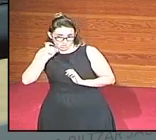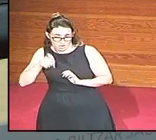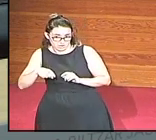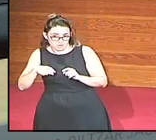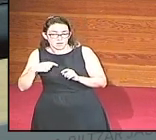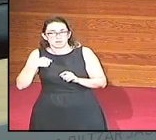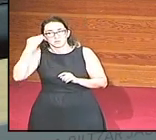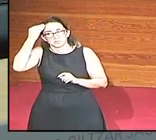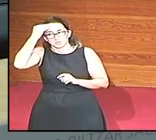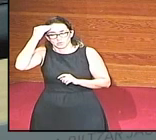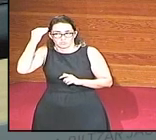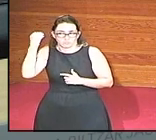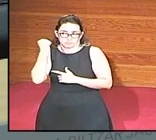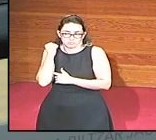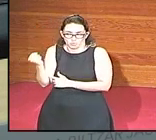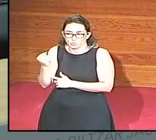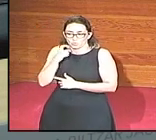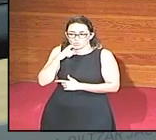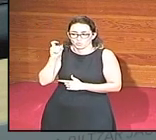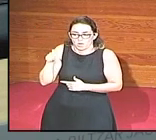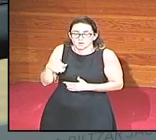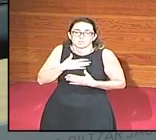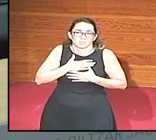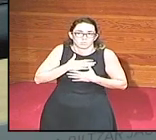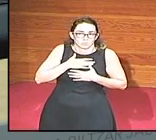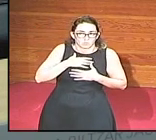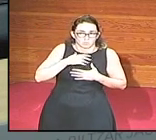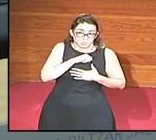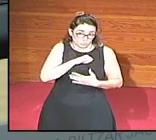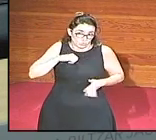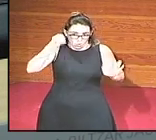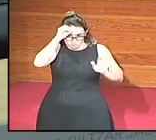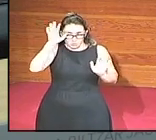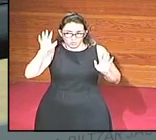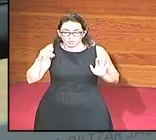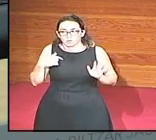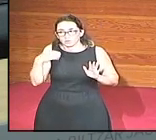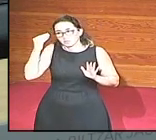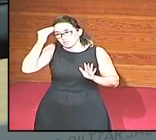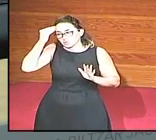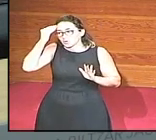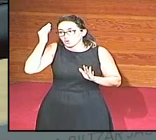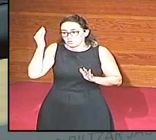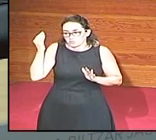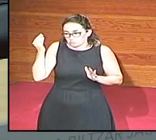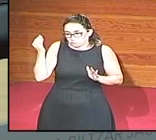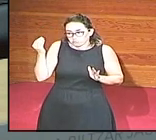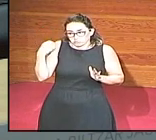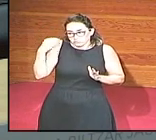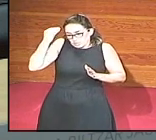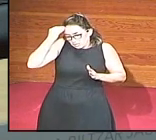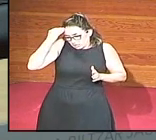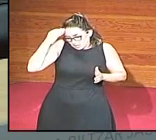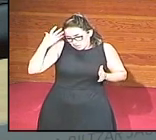que apoyar a Ucrania, y esto es mi opinión personal, pero porque también pienso, y creo que son muchos